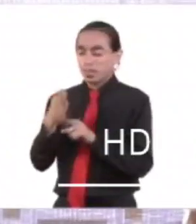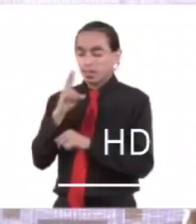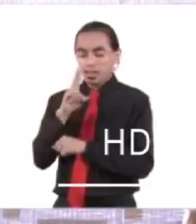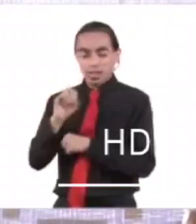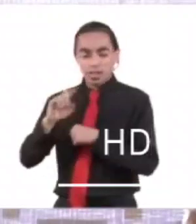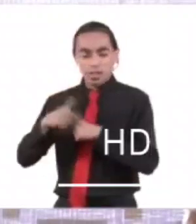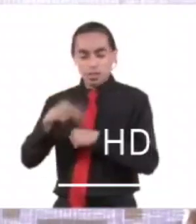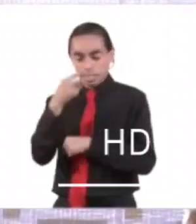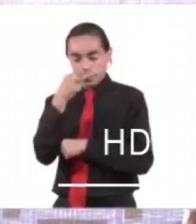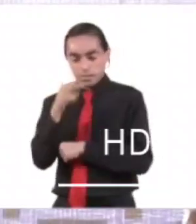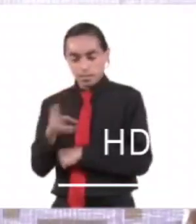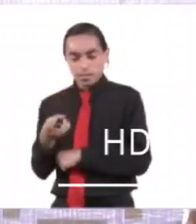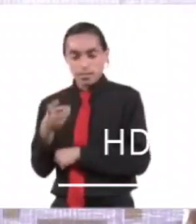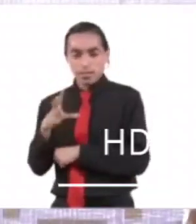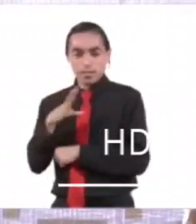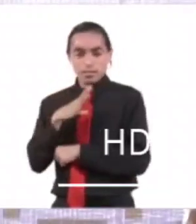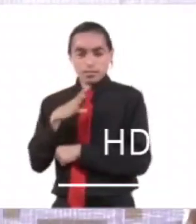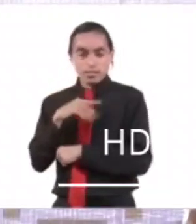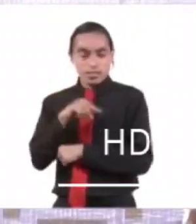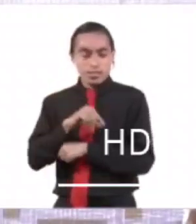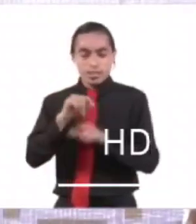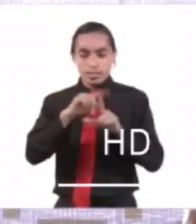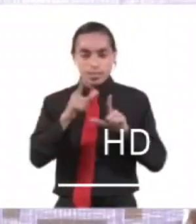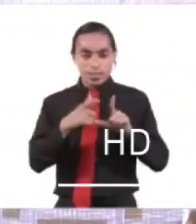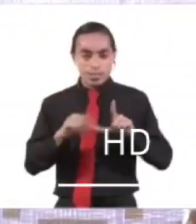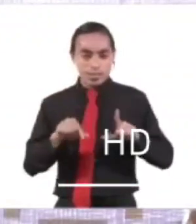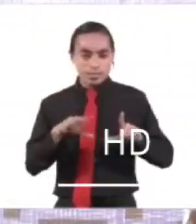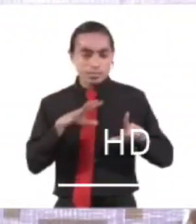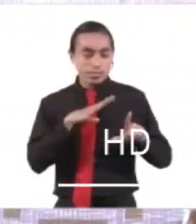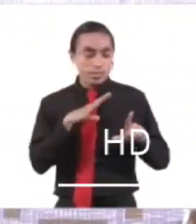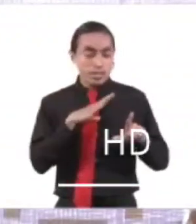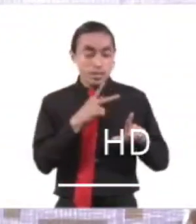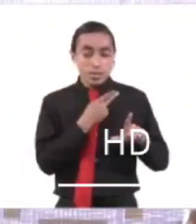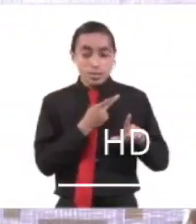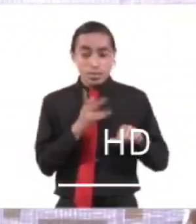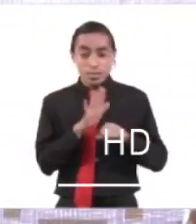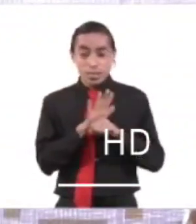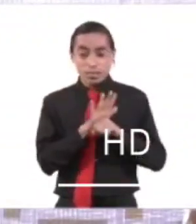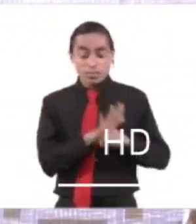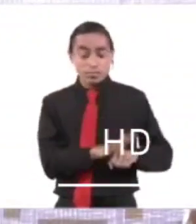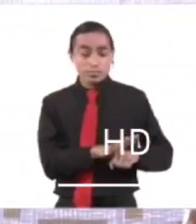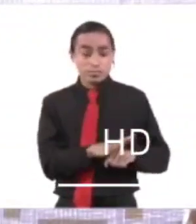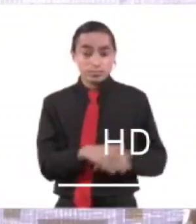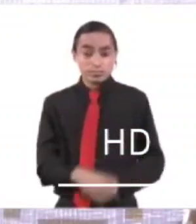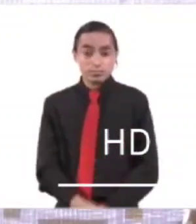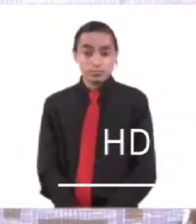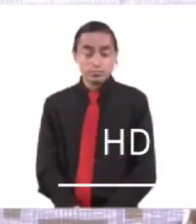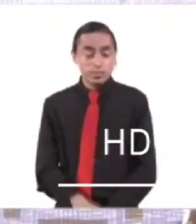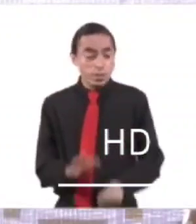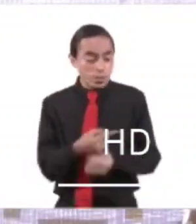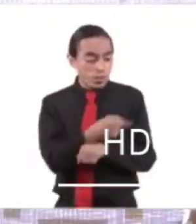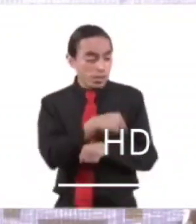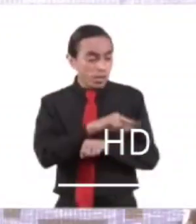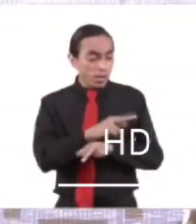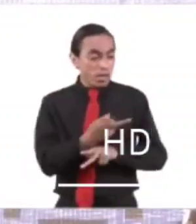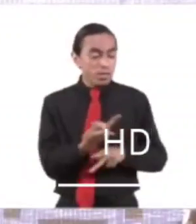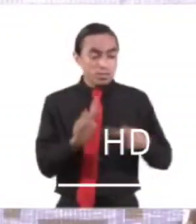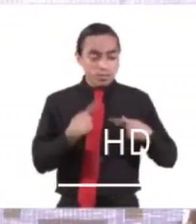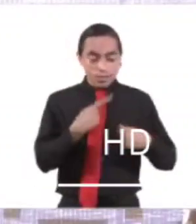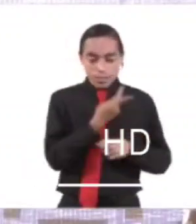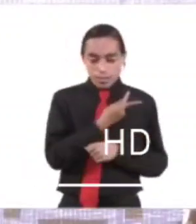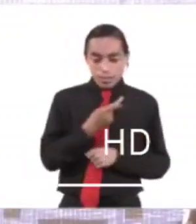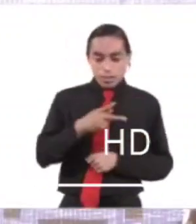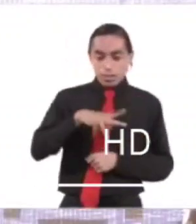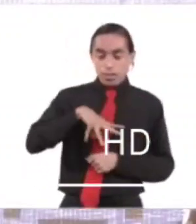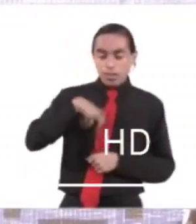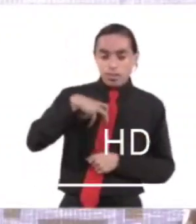escamoteó culturalmente el país a los pobres que se encontraban en rebeldía justo